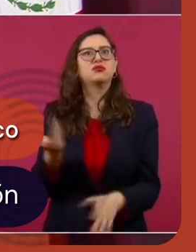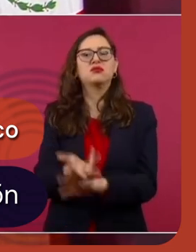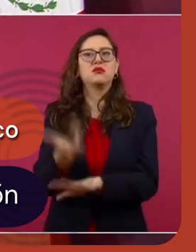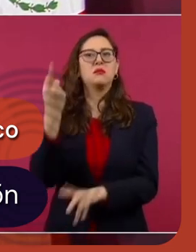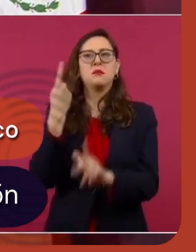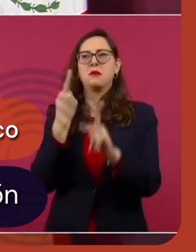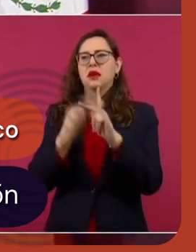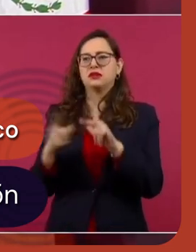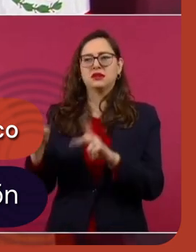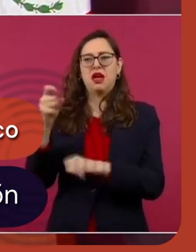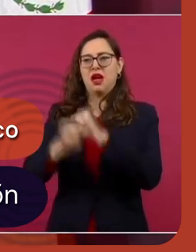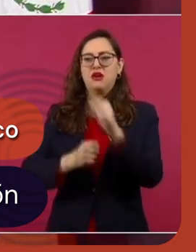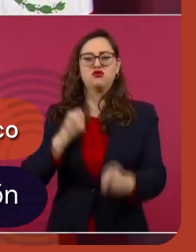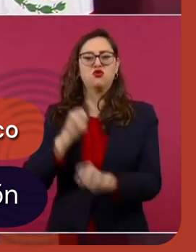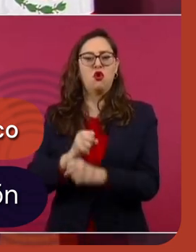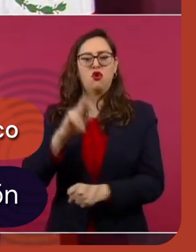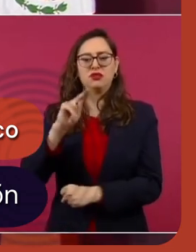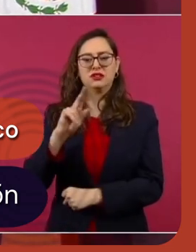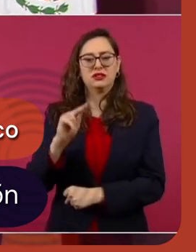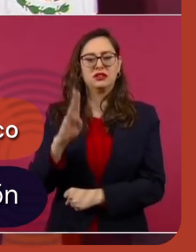89 escribí un libro,